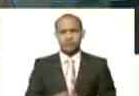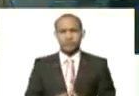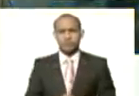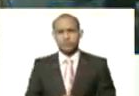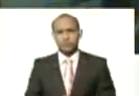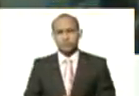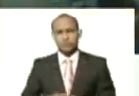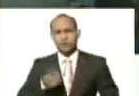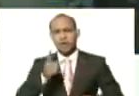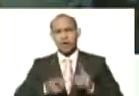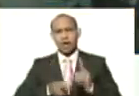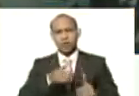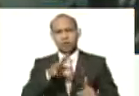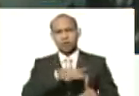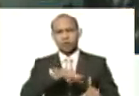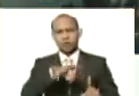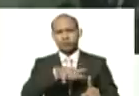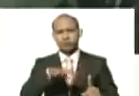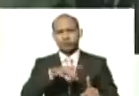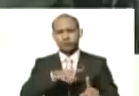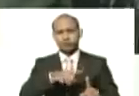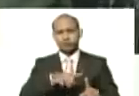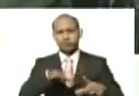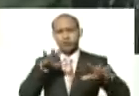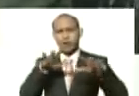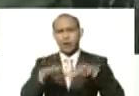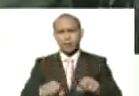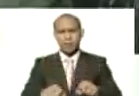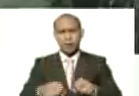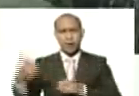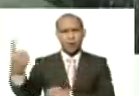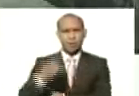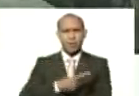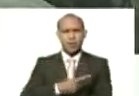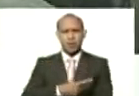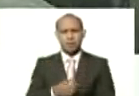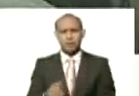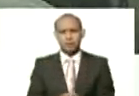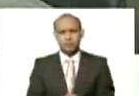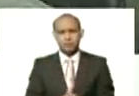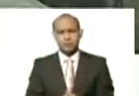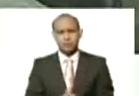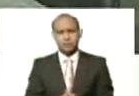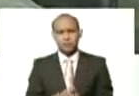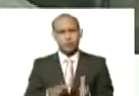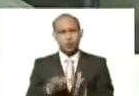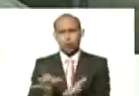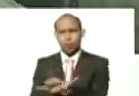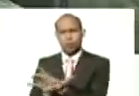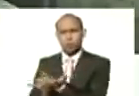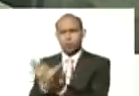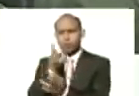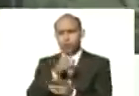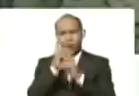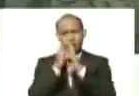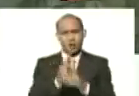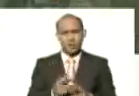los que se subordinan al mando de los imperios, los desprecian, los patean, no los